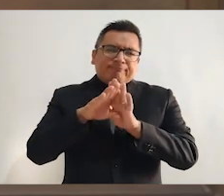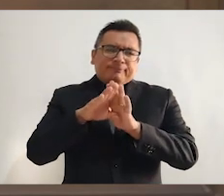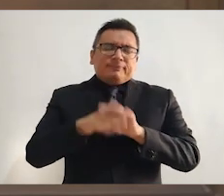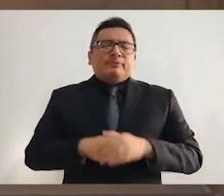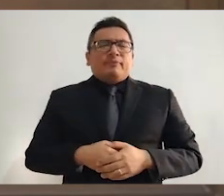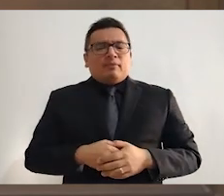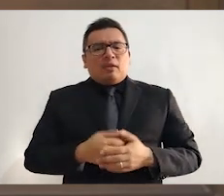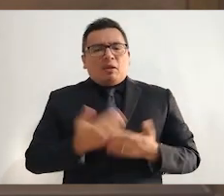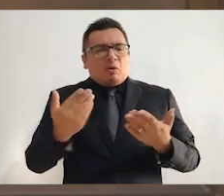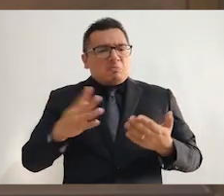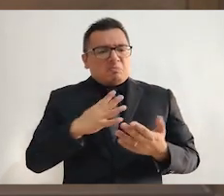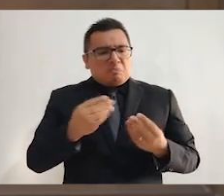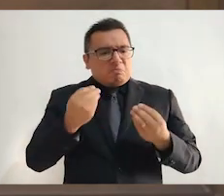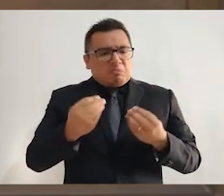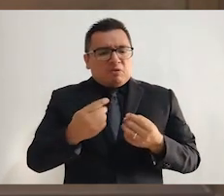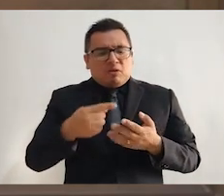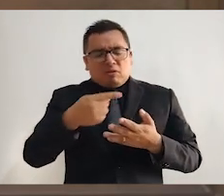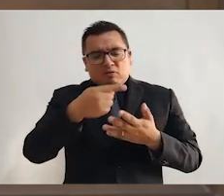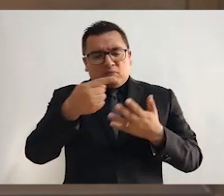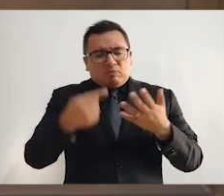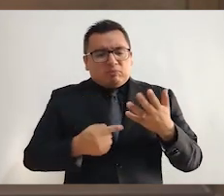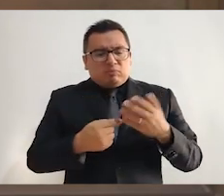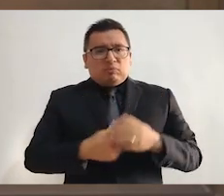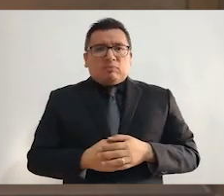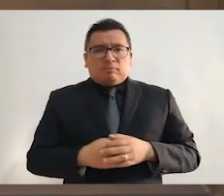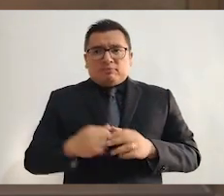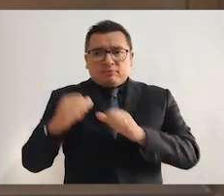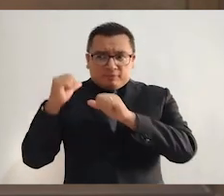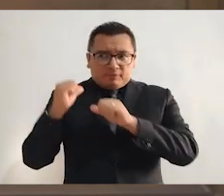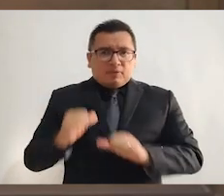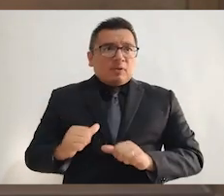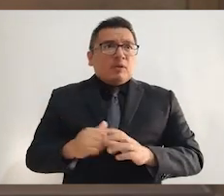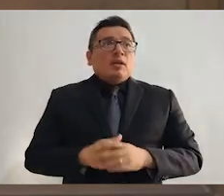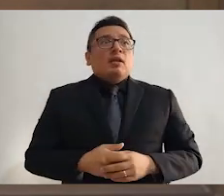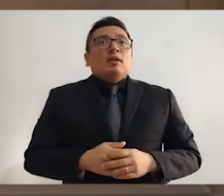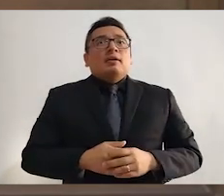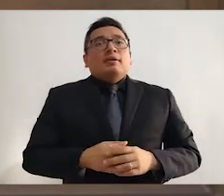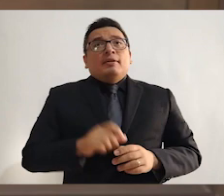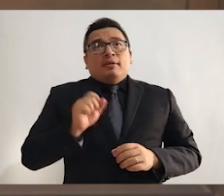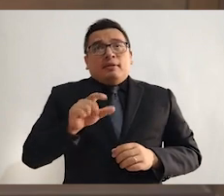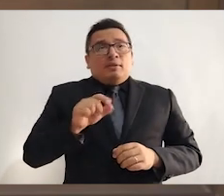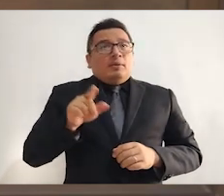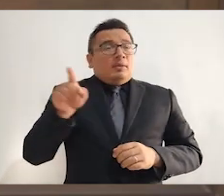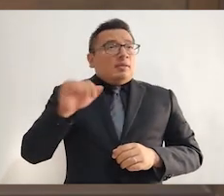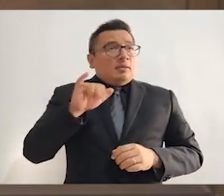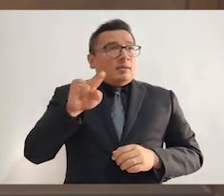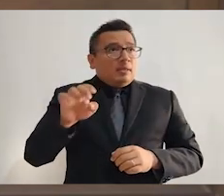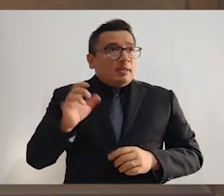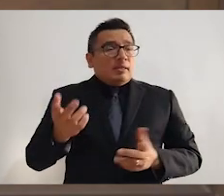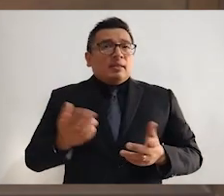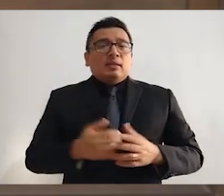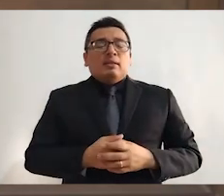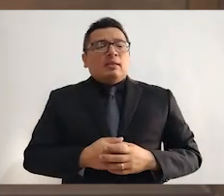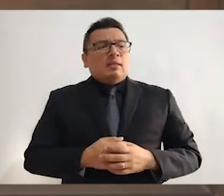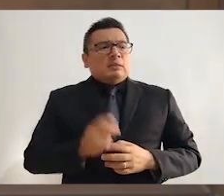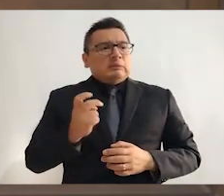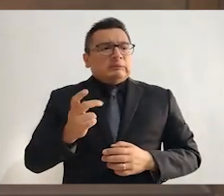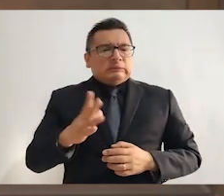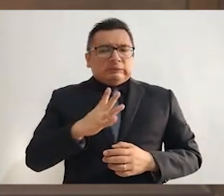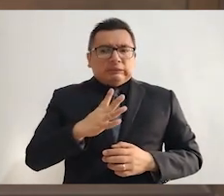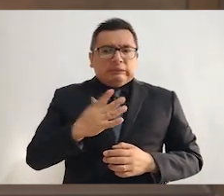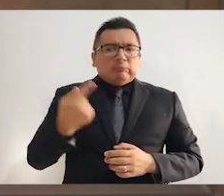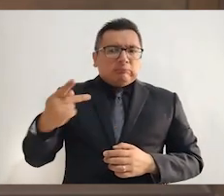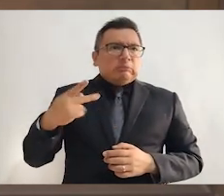Hay ya muchas herramientas por parte de ambas autoridades, incluso también por parte del Instituto Nacional Electoral, que ha